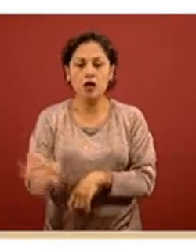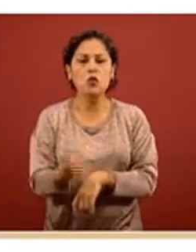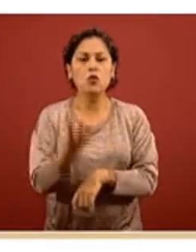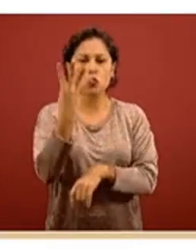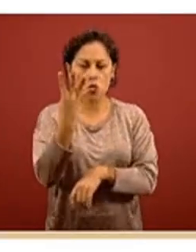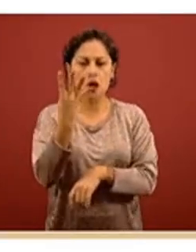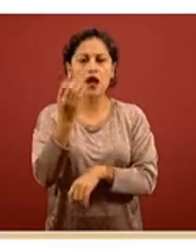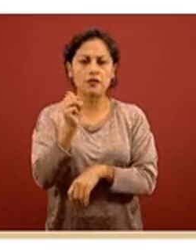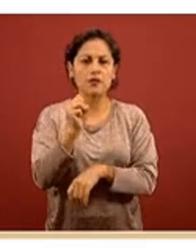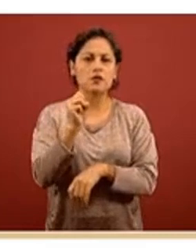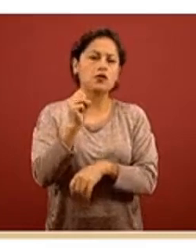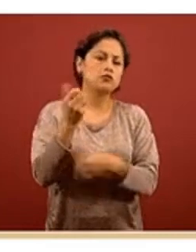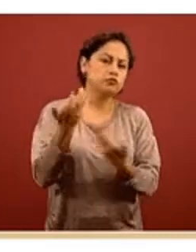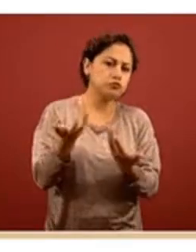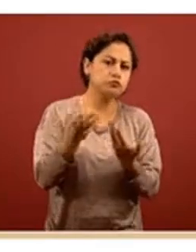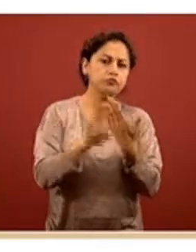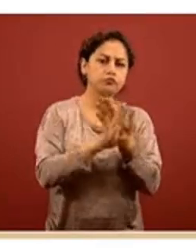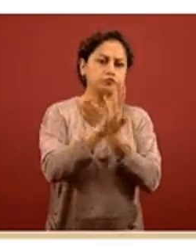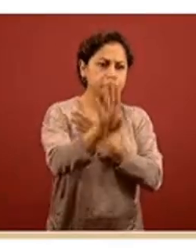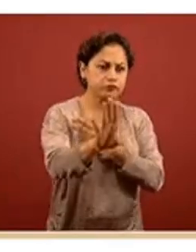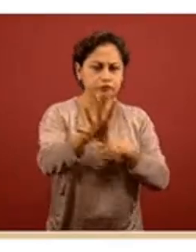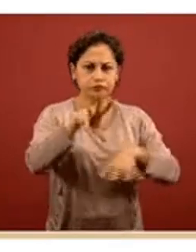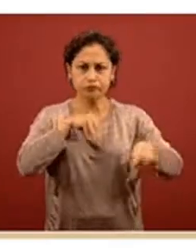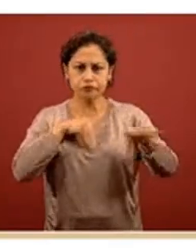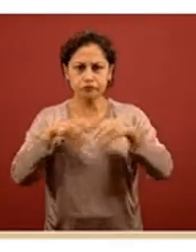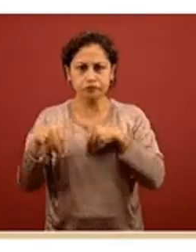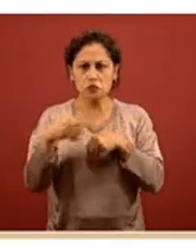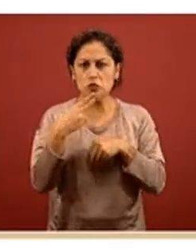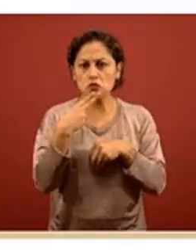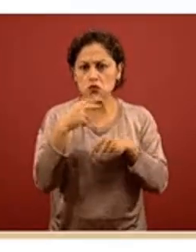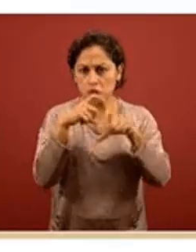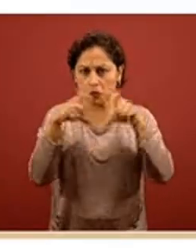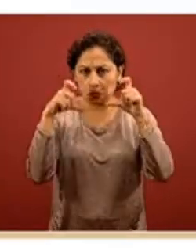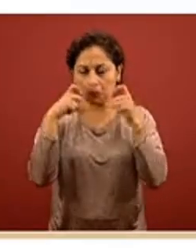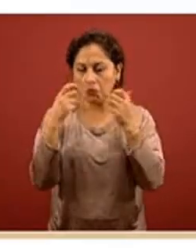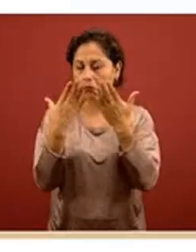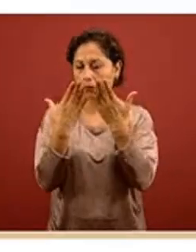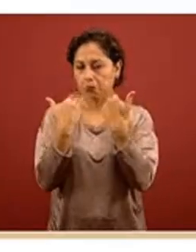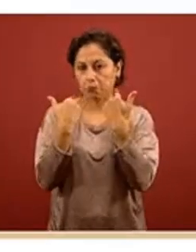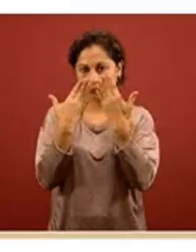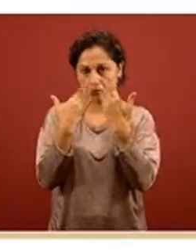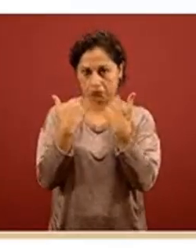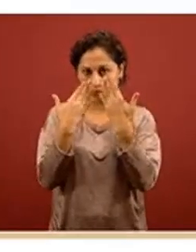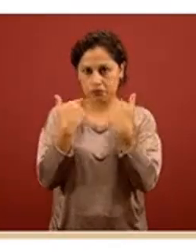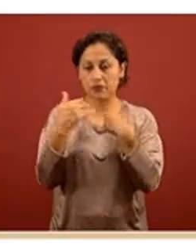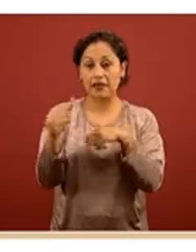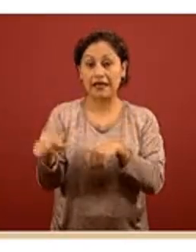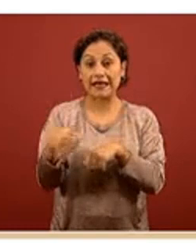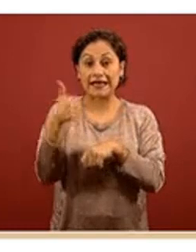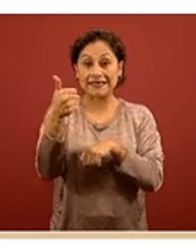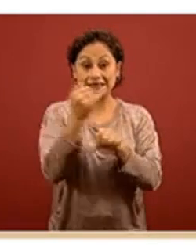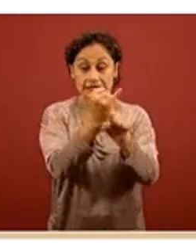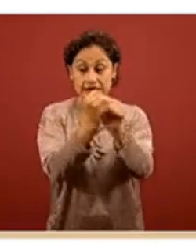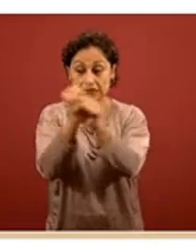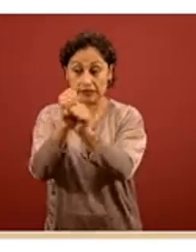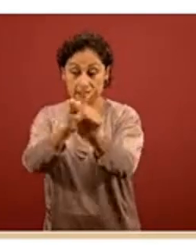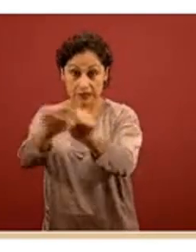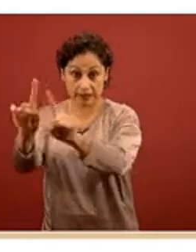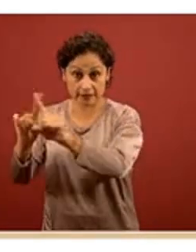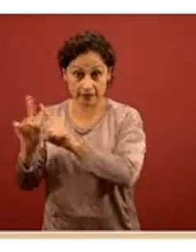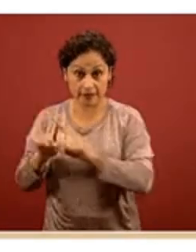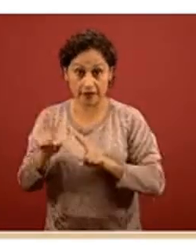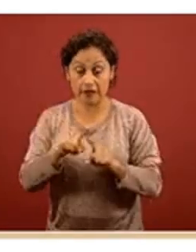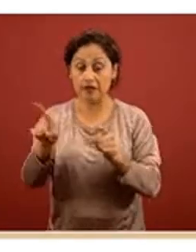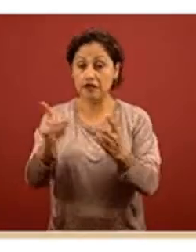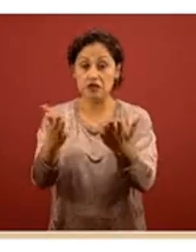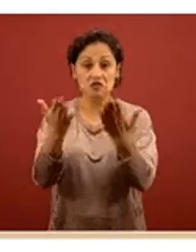reducciones de contagio asociadas con el uso de cubrebocas. Encontraron que 6 estudios experimentales no